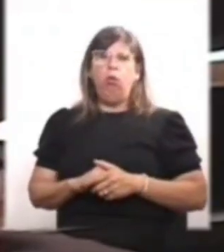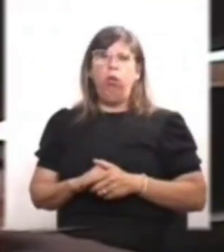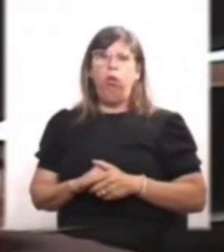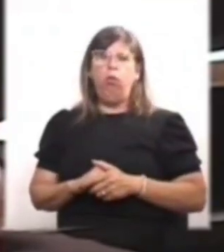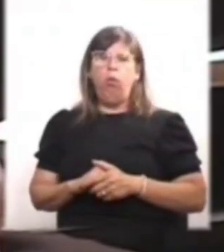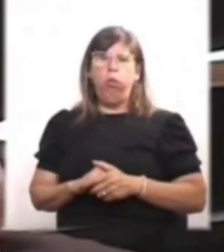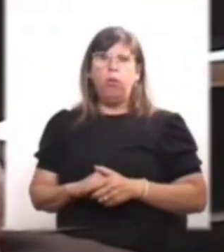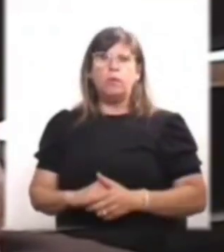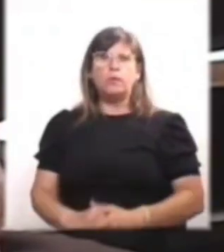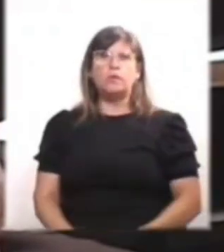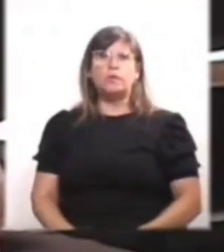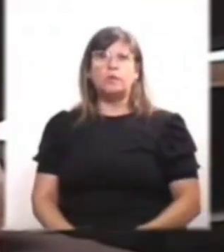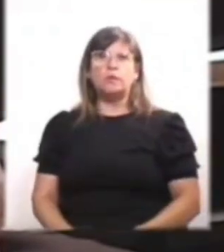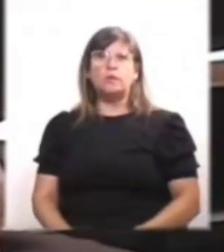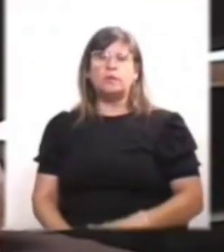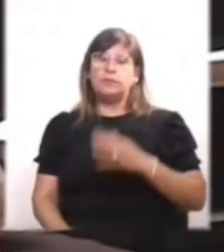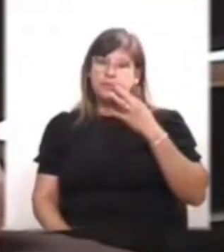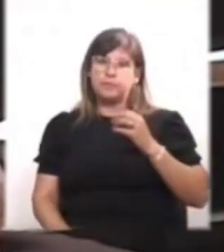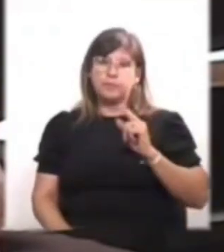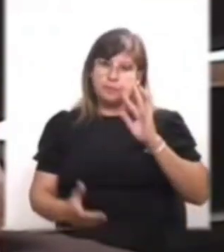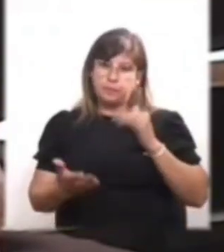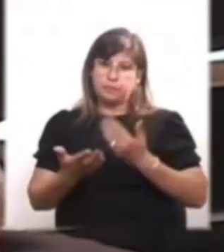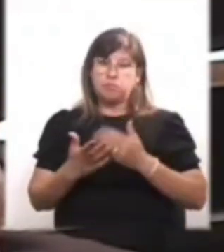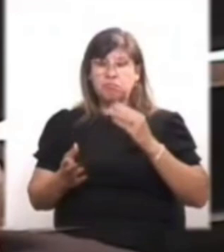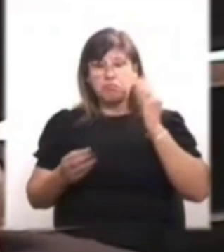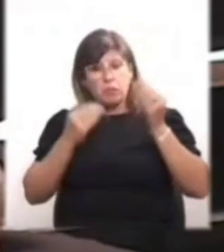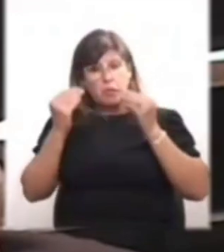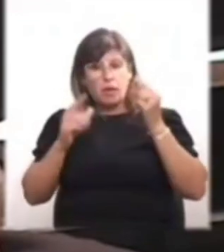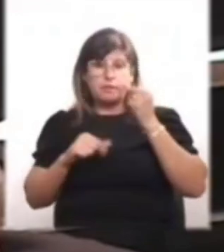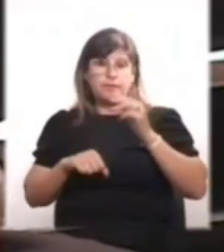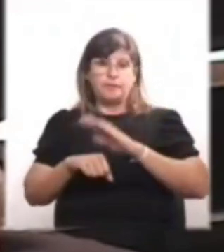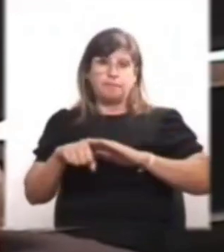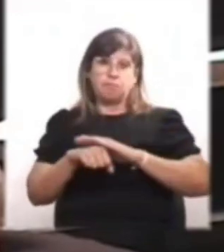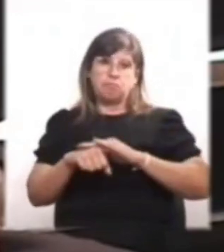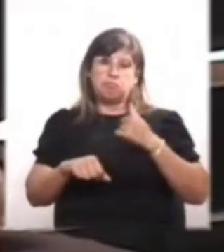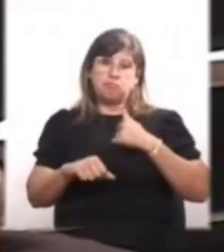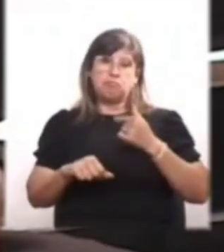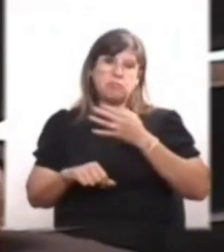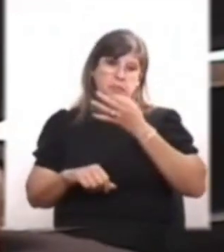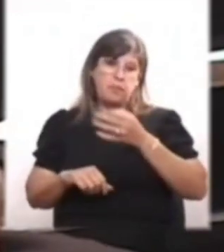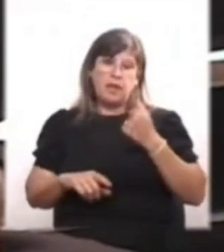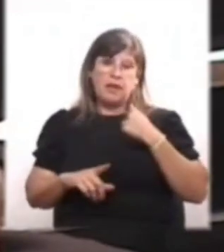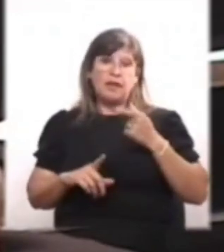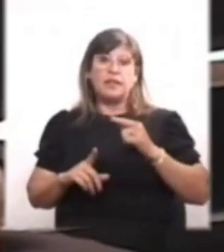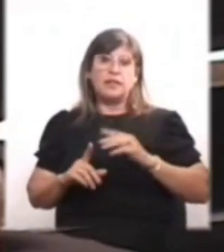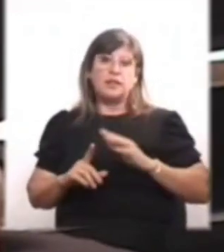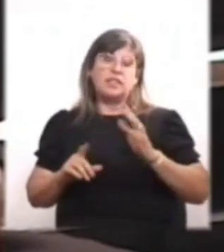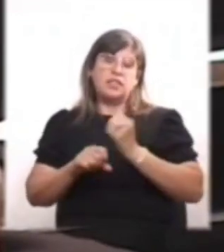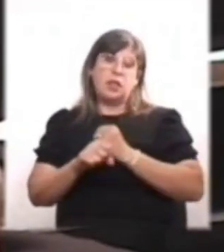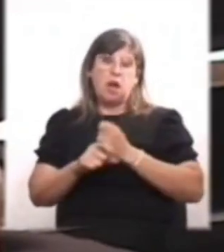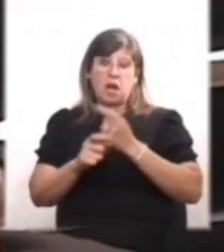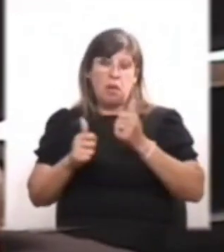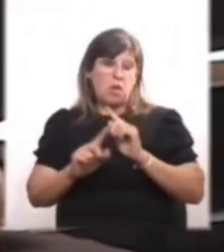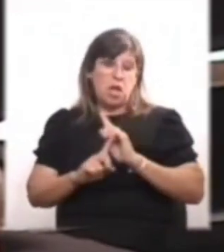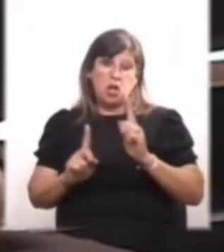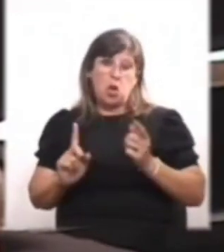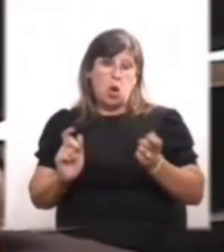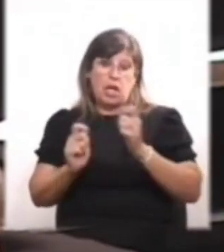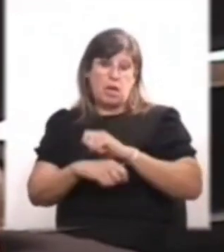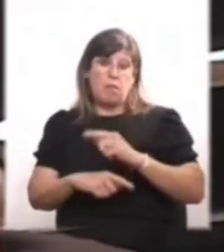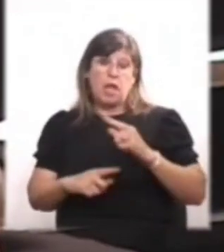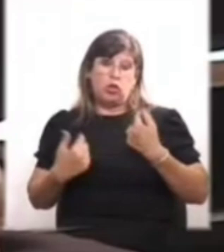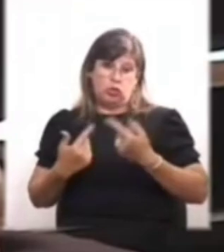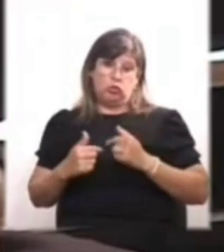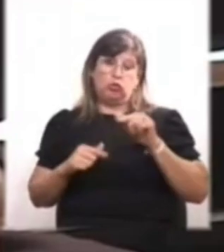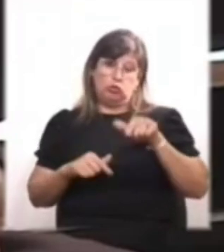todo. Lo cierto es que plantearon su preocupación, básicamente dijeron que si algo funcionaba bien no había que cambiarlo. Ellos entendían que funcionaban bien